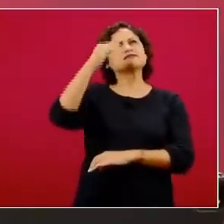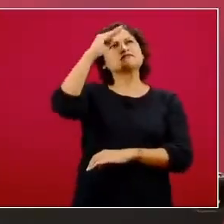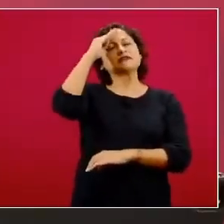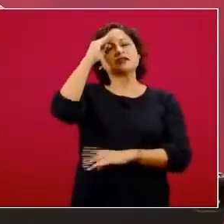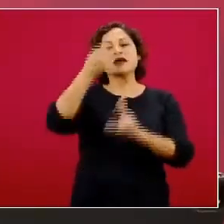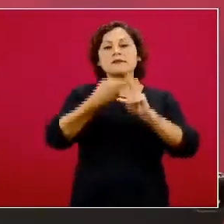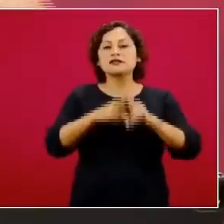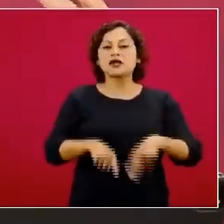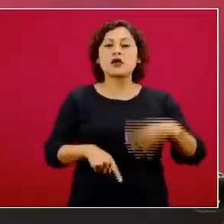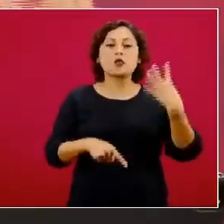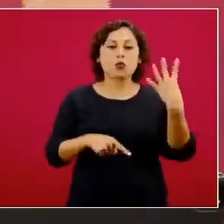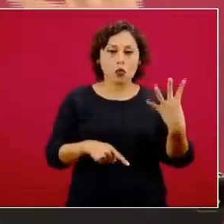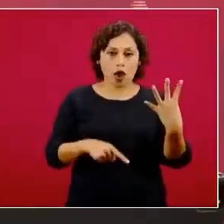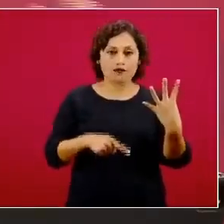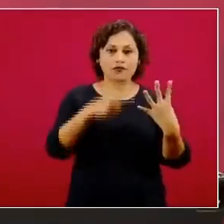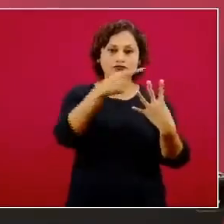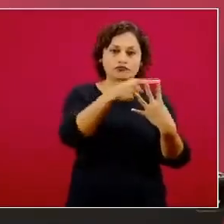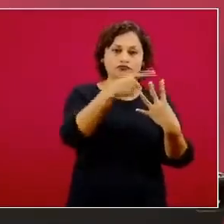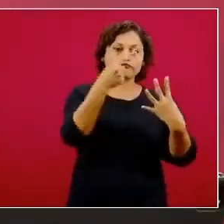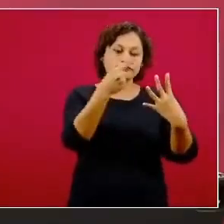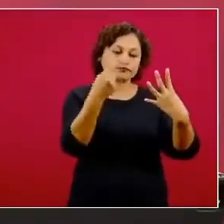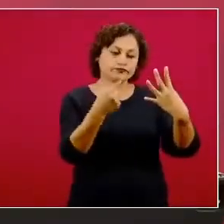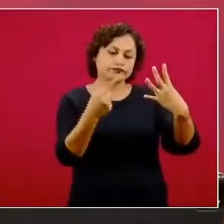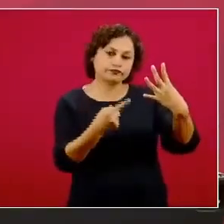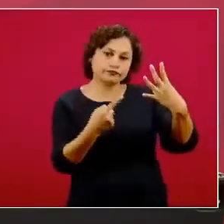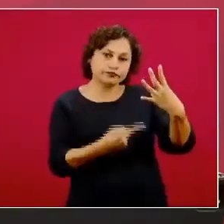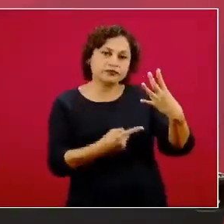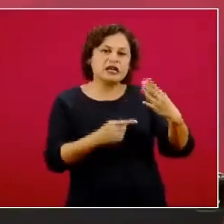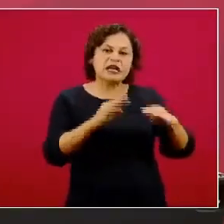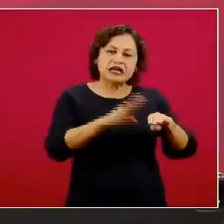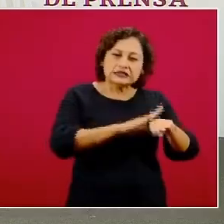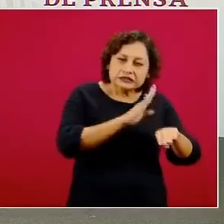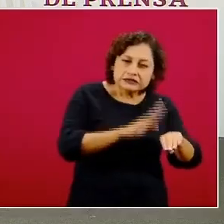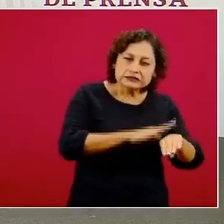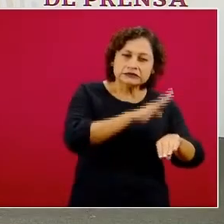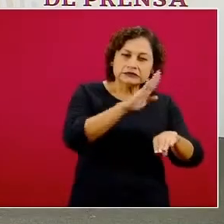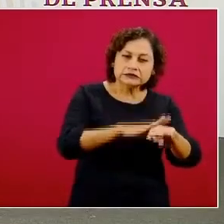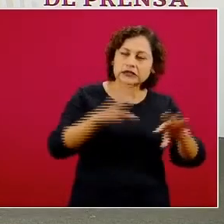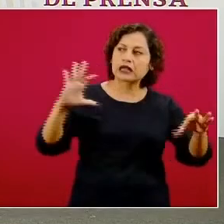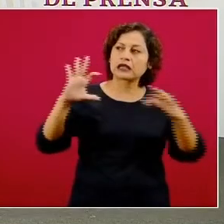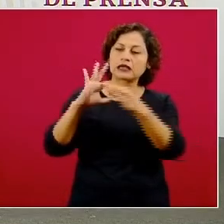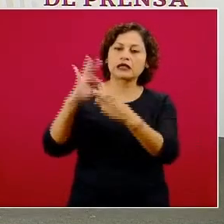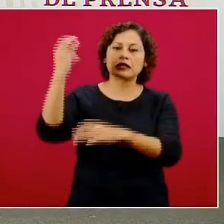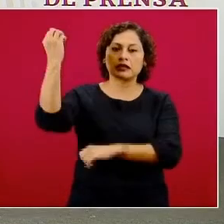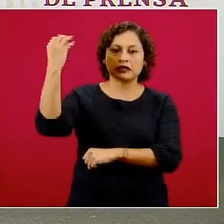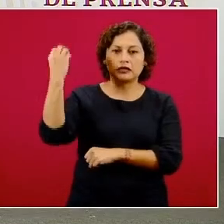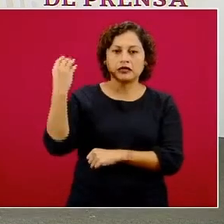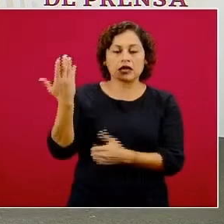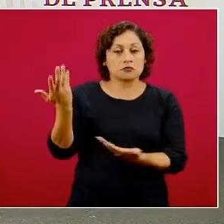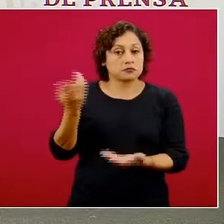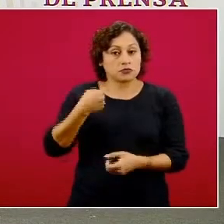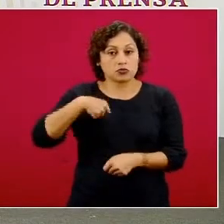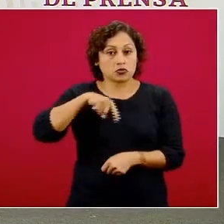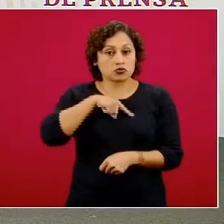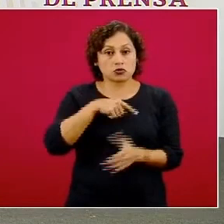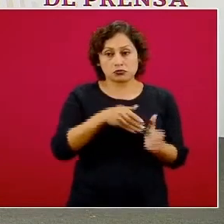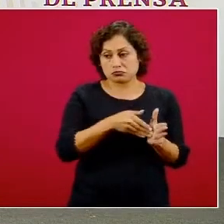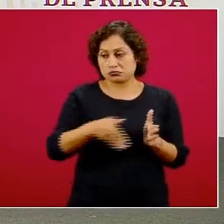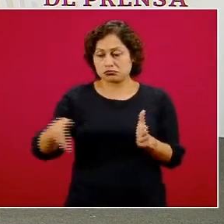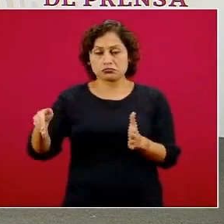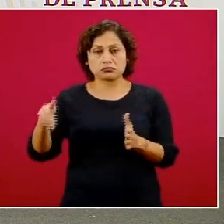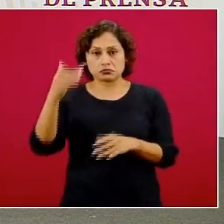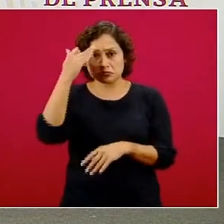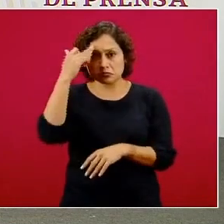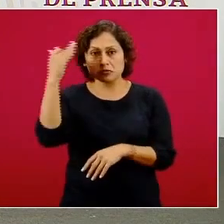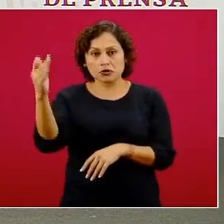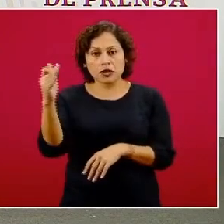tenían un peso específico mayor algunos que otros. Hemos ido evaluando la utilidad